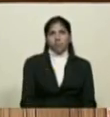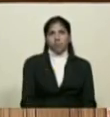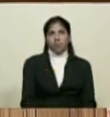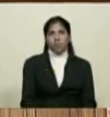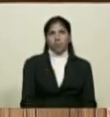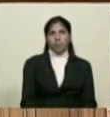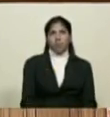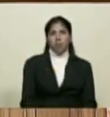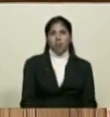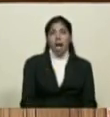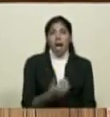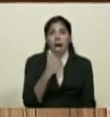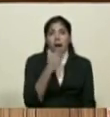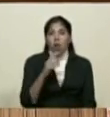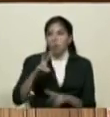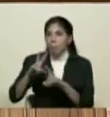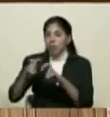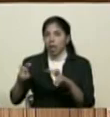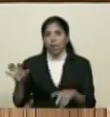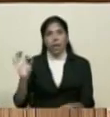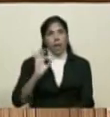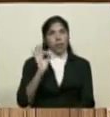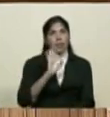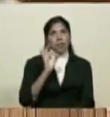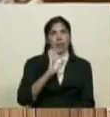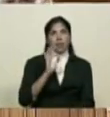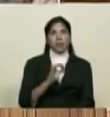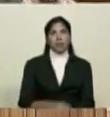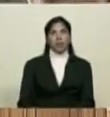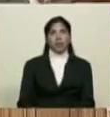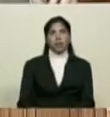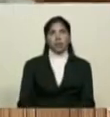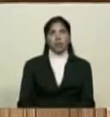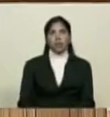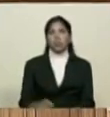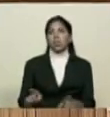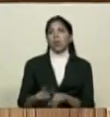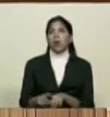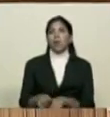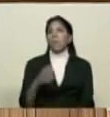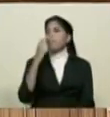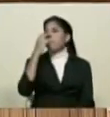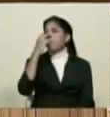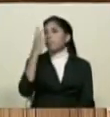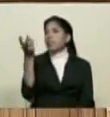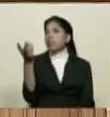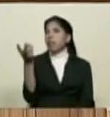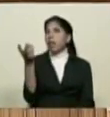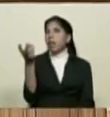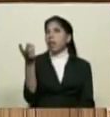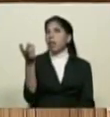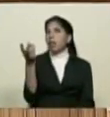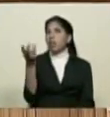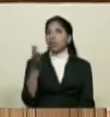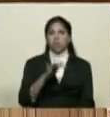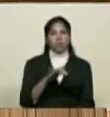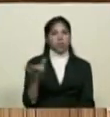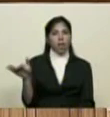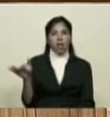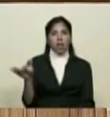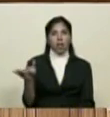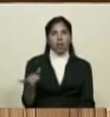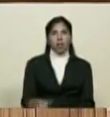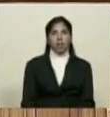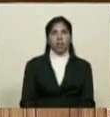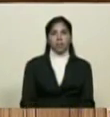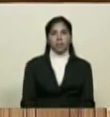como investigados, ni siquiera. Fueron visitas como de cortesía por este caso. Ya